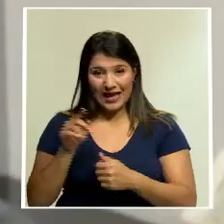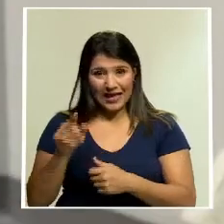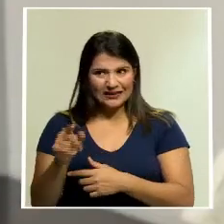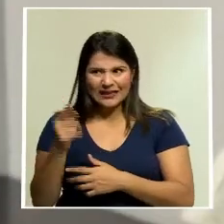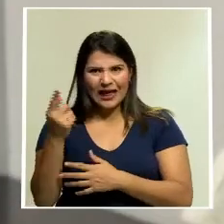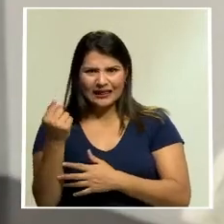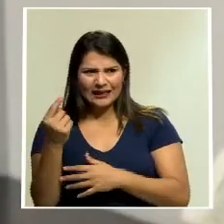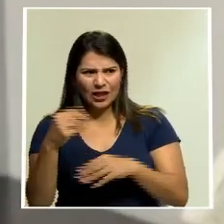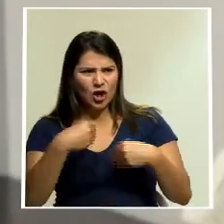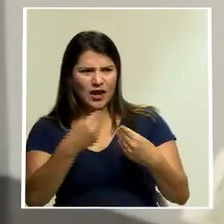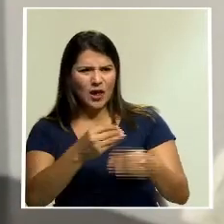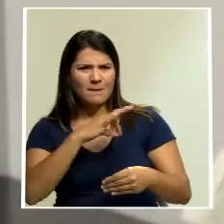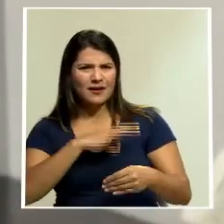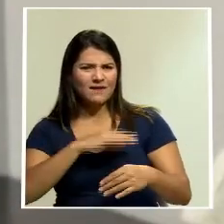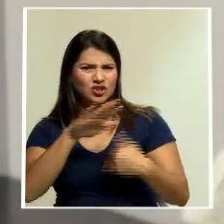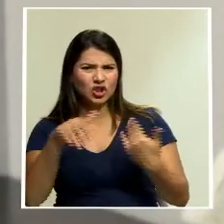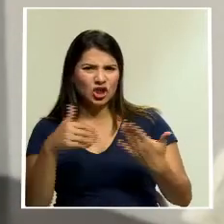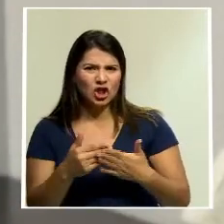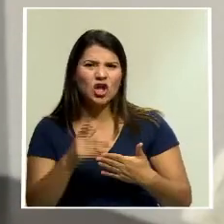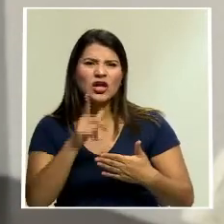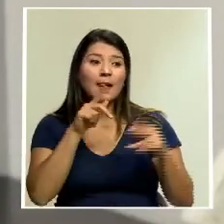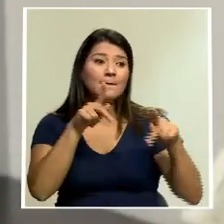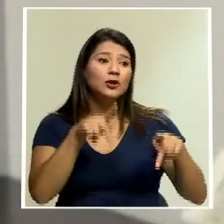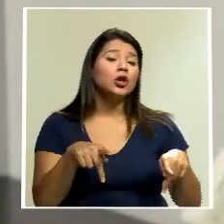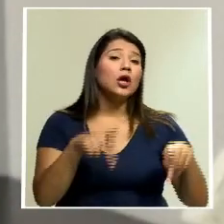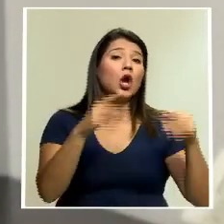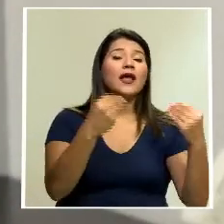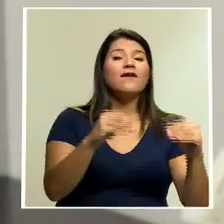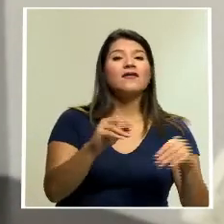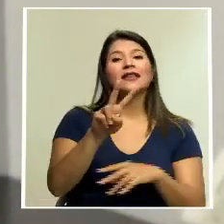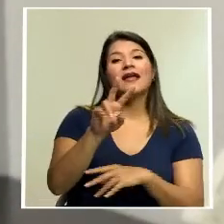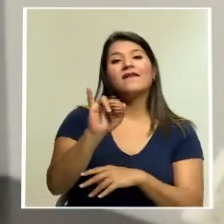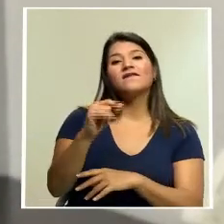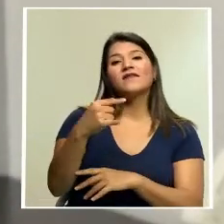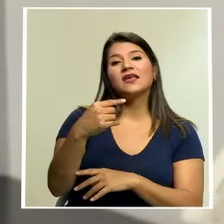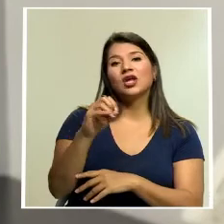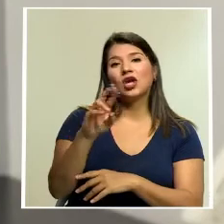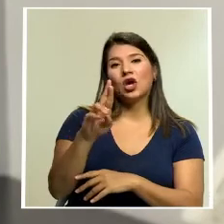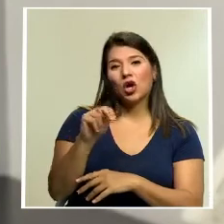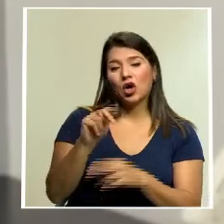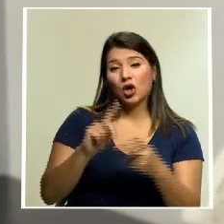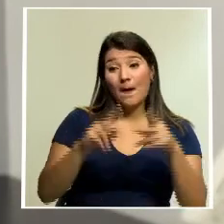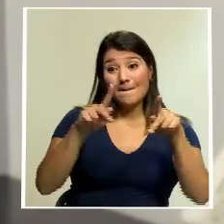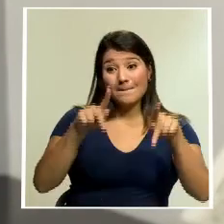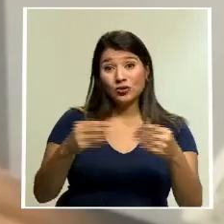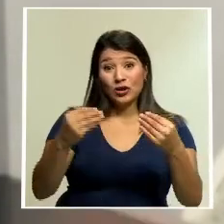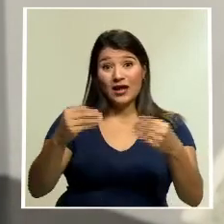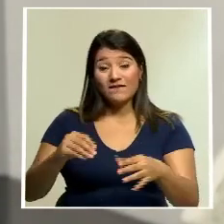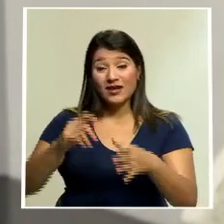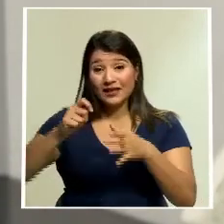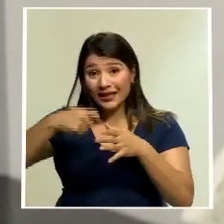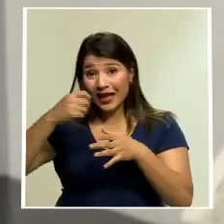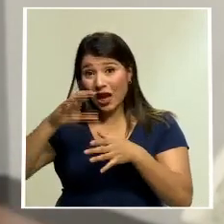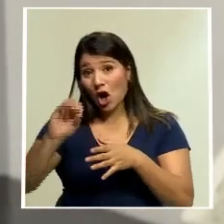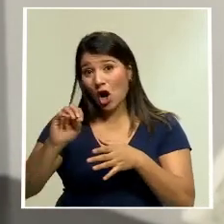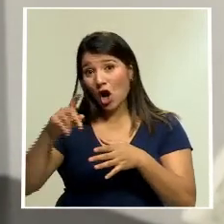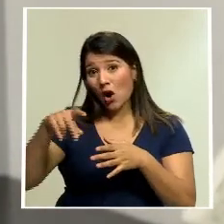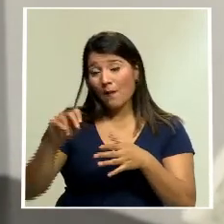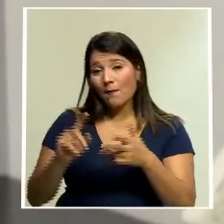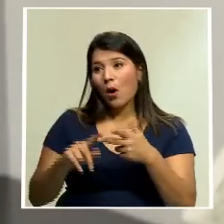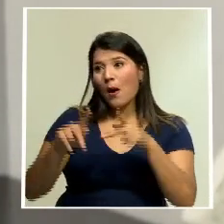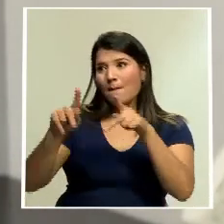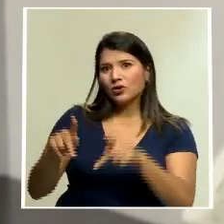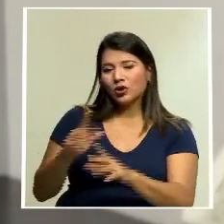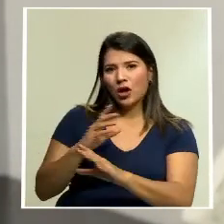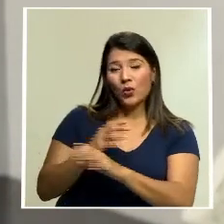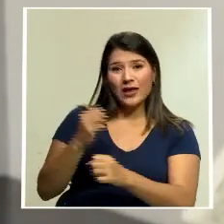todos, entre las señoras que venden vigorones, el que vende granizados, el del hotel, el que cuida los carros, etc.